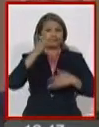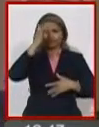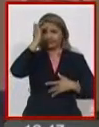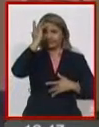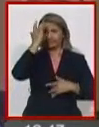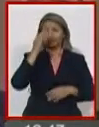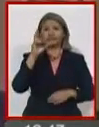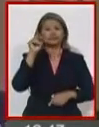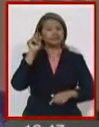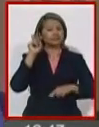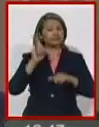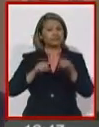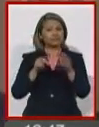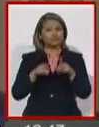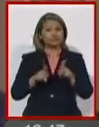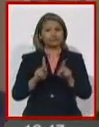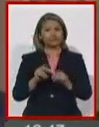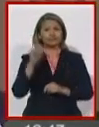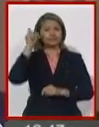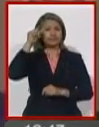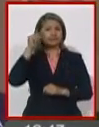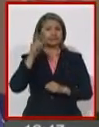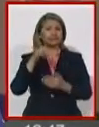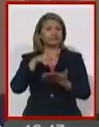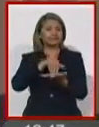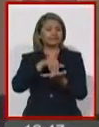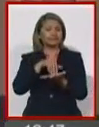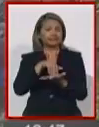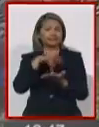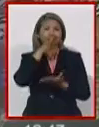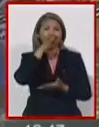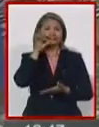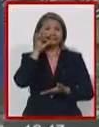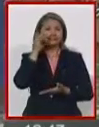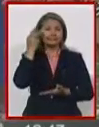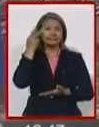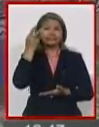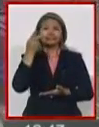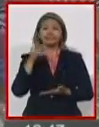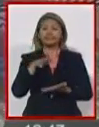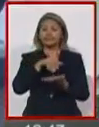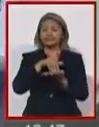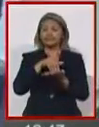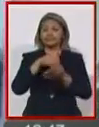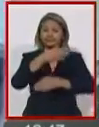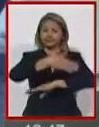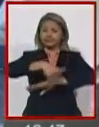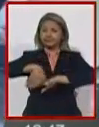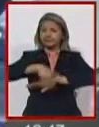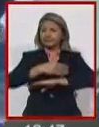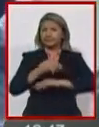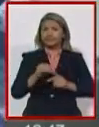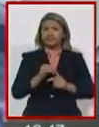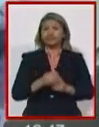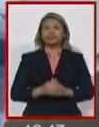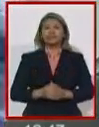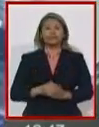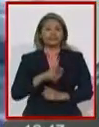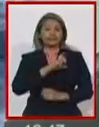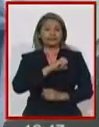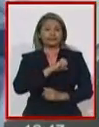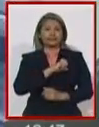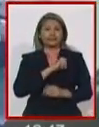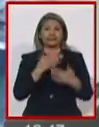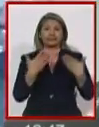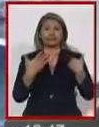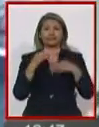no podemos permitirnos que este gobierno nos vea doblegarnos en una huelga de hambre, nos verá doblegarnos en las calles con el abuso policial